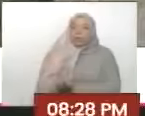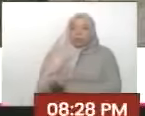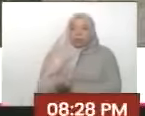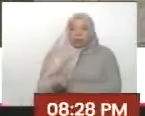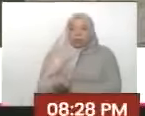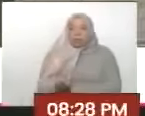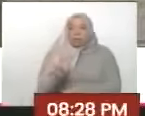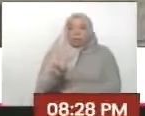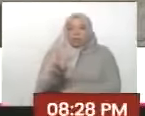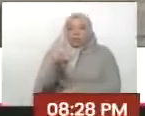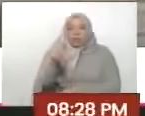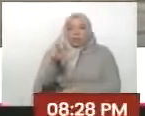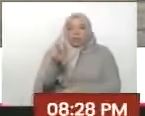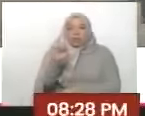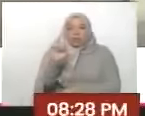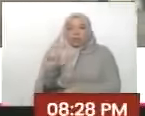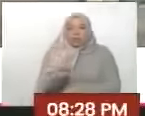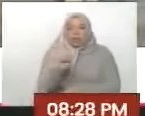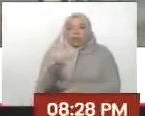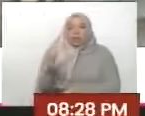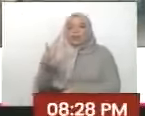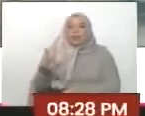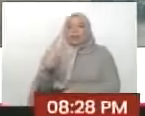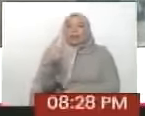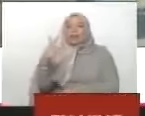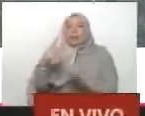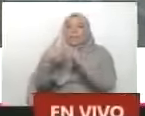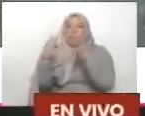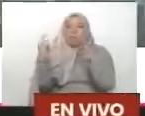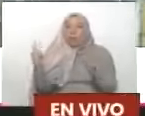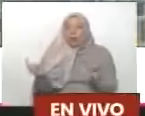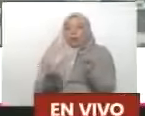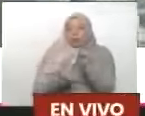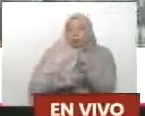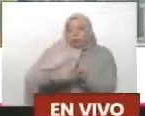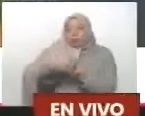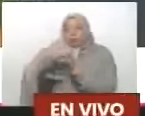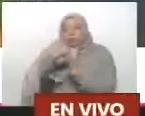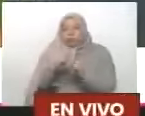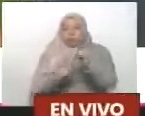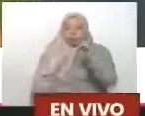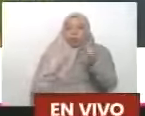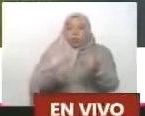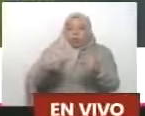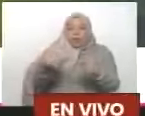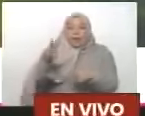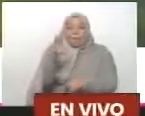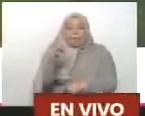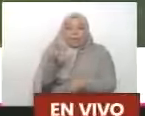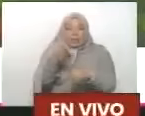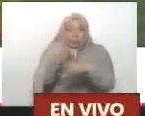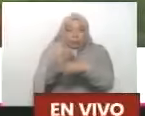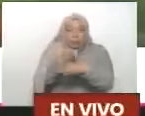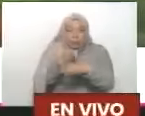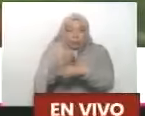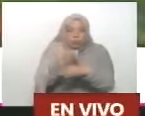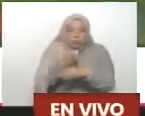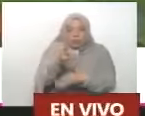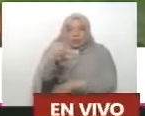puente que ya está construida, toda la estructura metálica en un 100% construida.